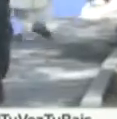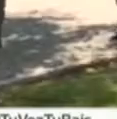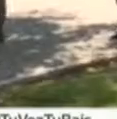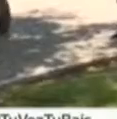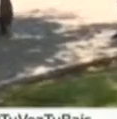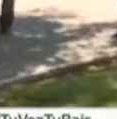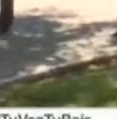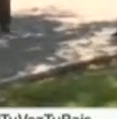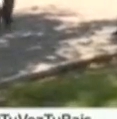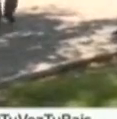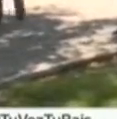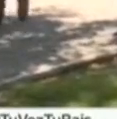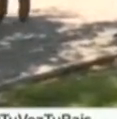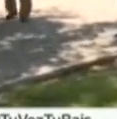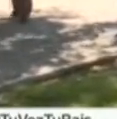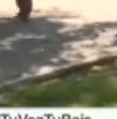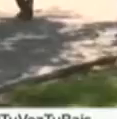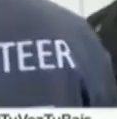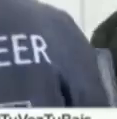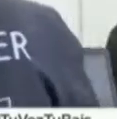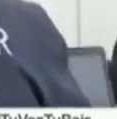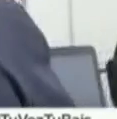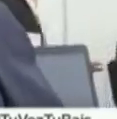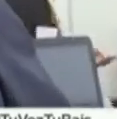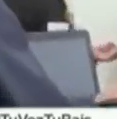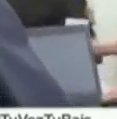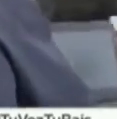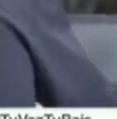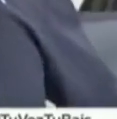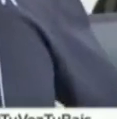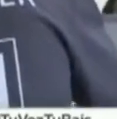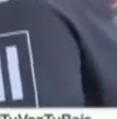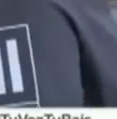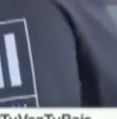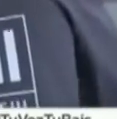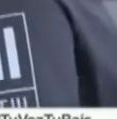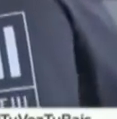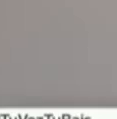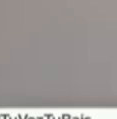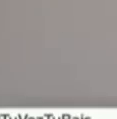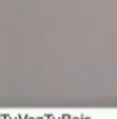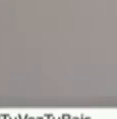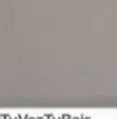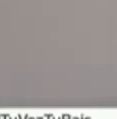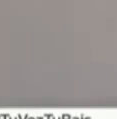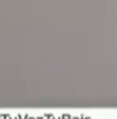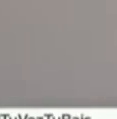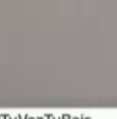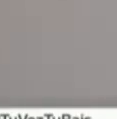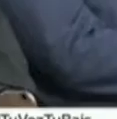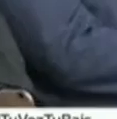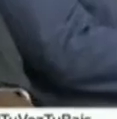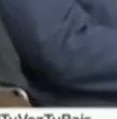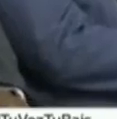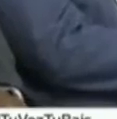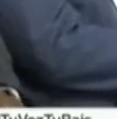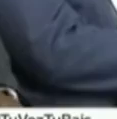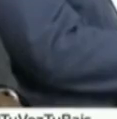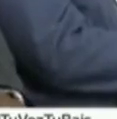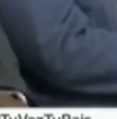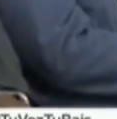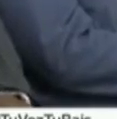de salud, servidores de respuesta a emergencias, de tránsito, entre otros. Hábitat 3 planteará una agenda global de